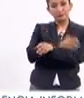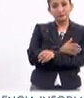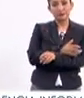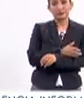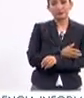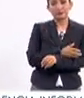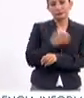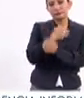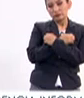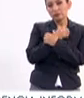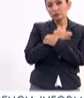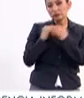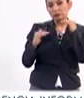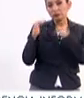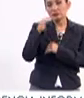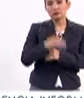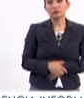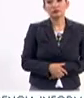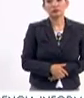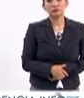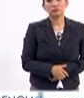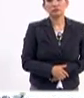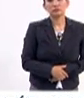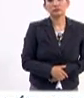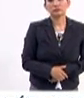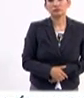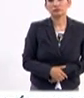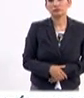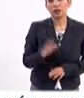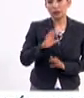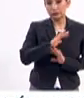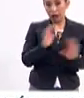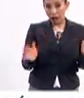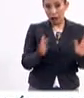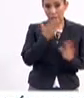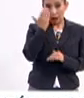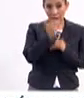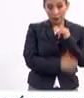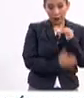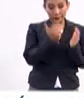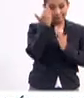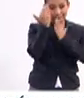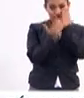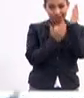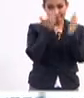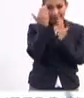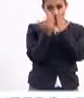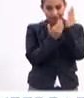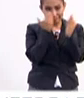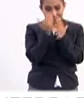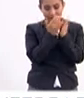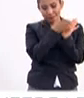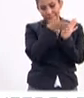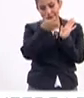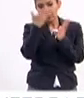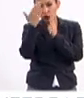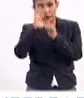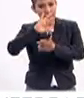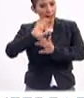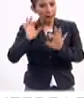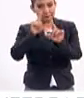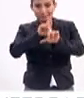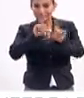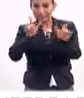compañeros de educación superior. Se tiene que hacer, habiendo terminado ya los cursos, los créditos, por decirlo de una